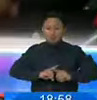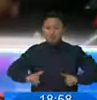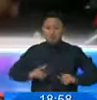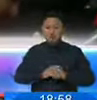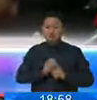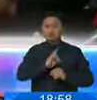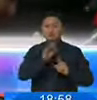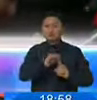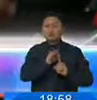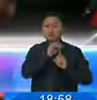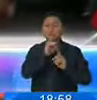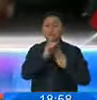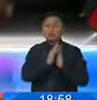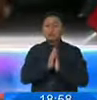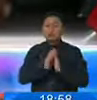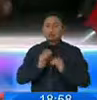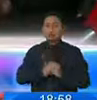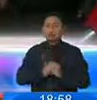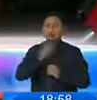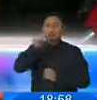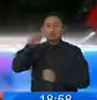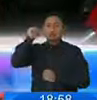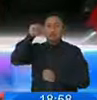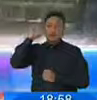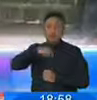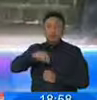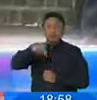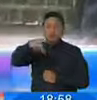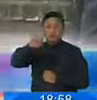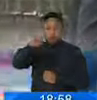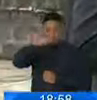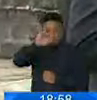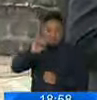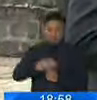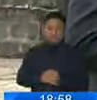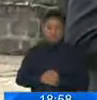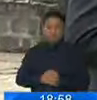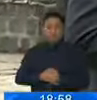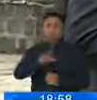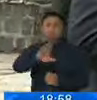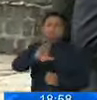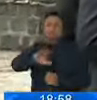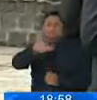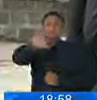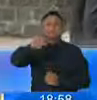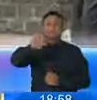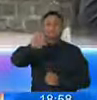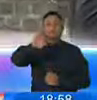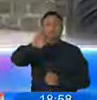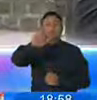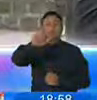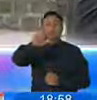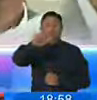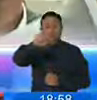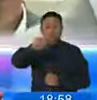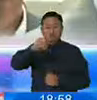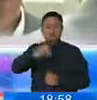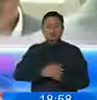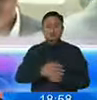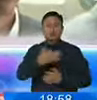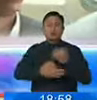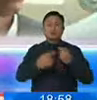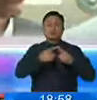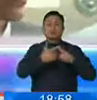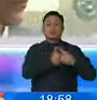especialmente con la revelación de La Posta. Por el secuestro, Balda pretende que se lleve a juicio, entre otras personas,